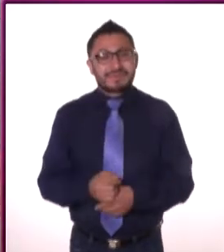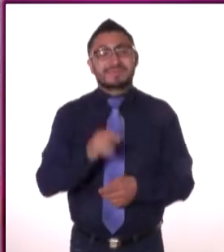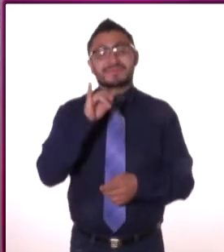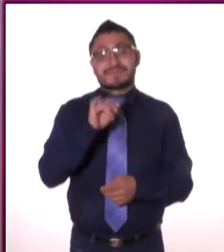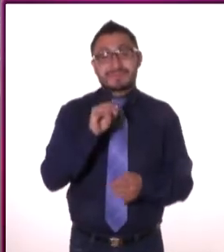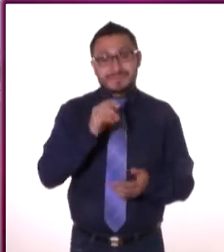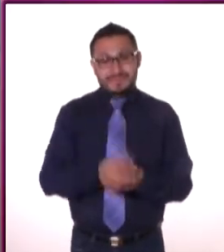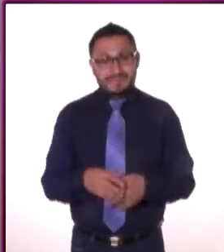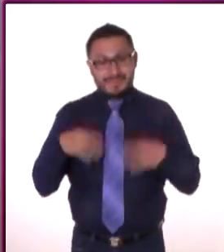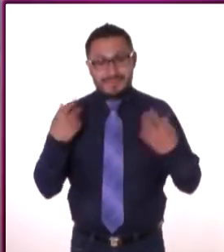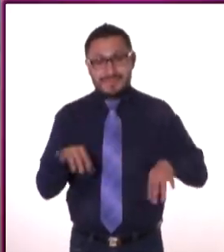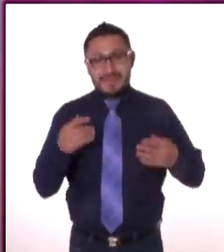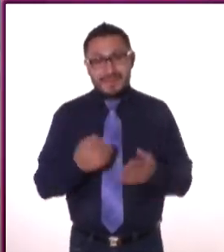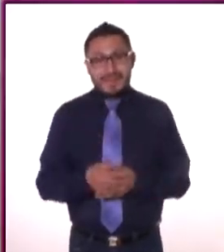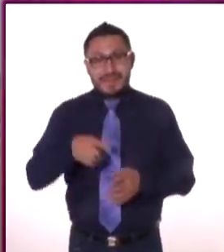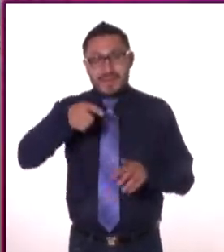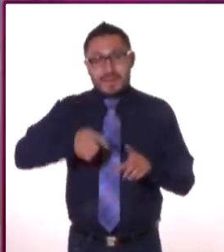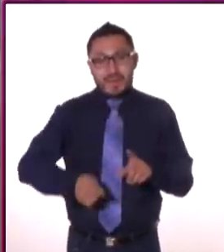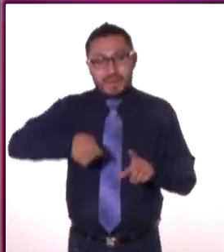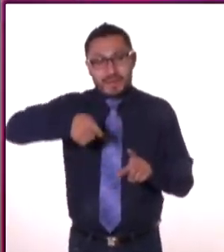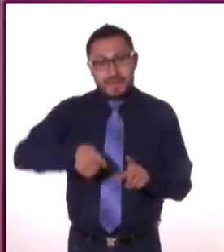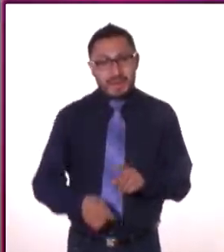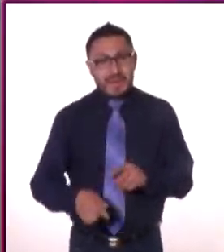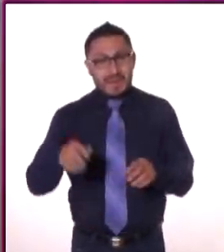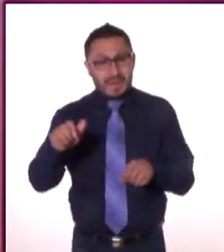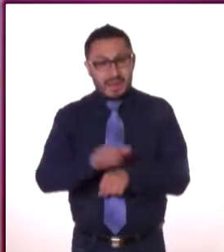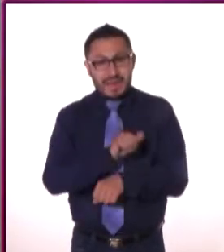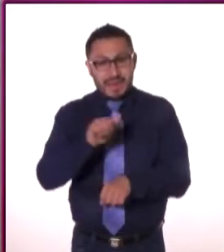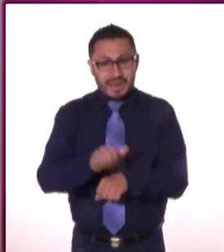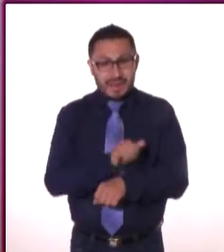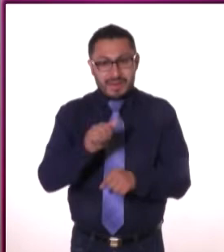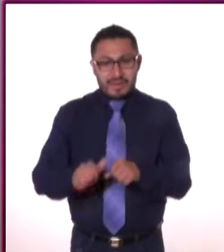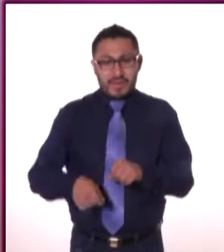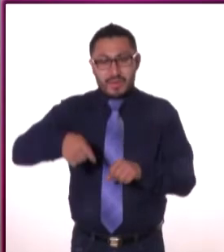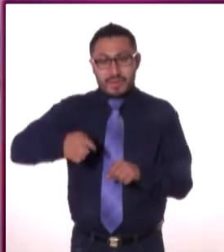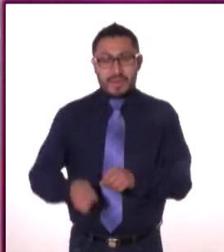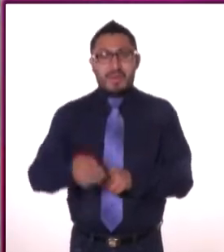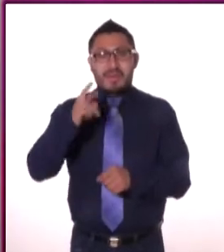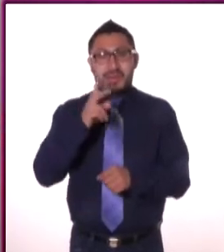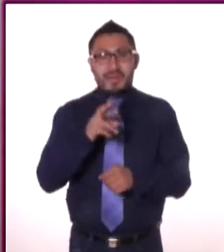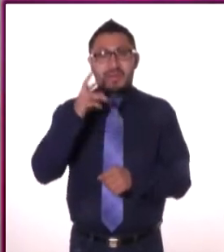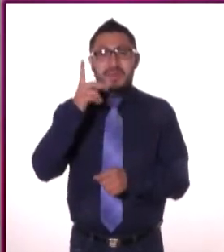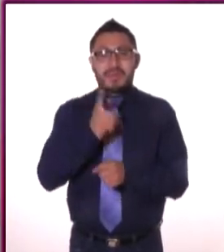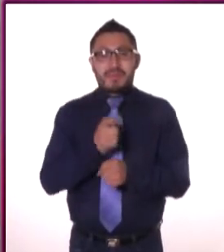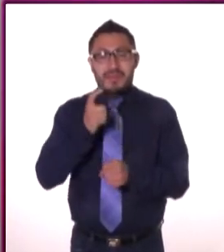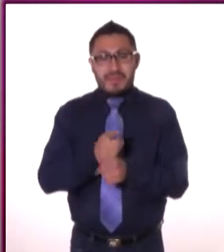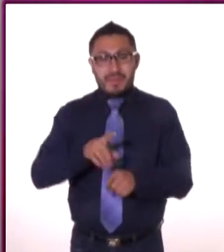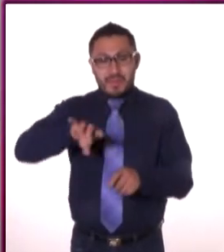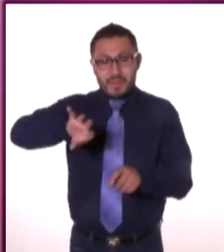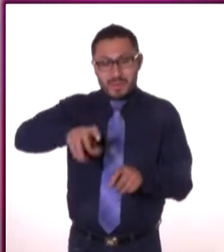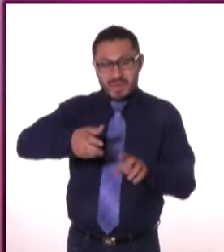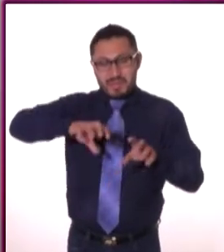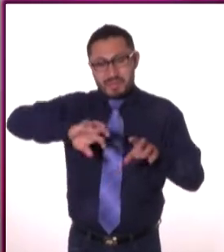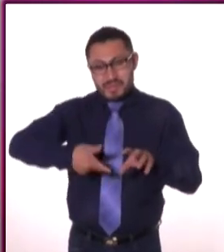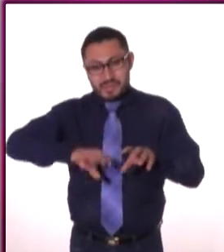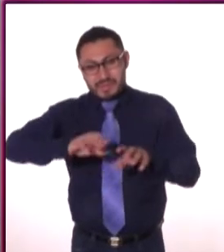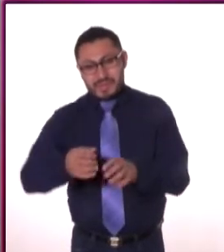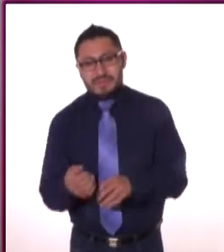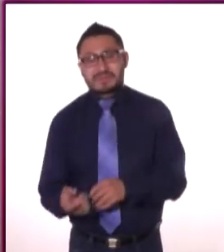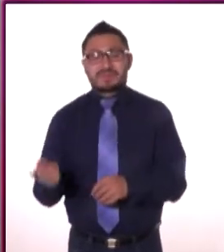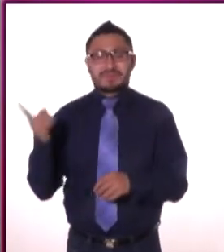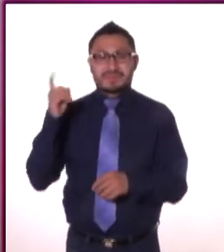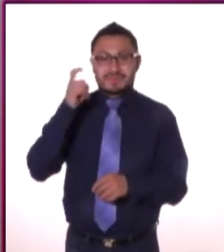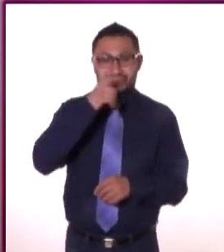las encontraste? Sí, aquí están, Ay, amiga. perfecto. El jack para levantar el coche. Pero Ajá. primero tengo que aflojar los ¿Cómo birlos aquí? antes de levantarlo.